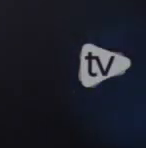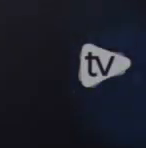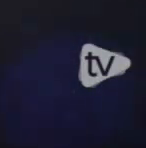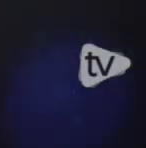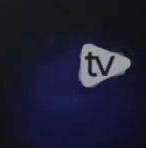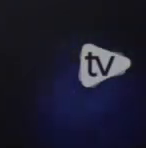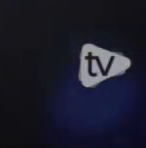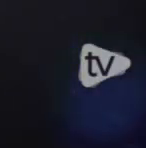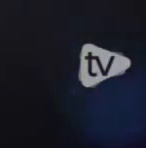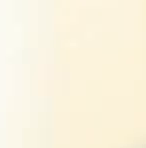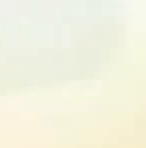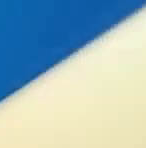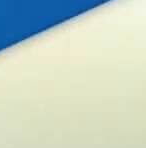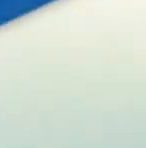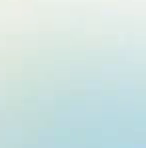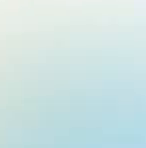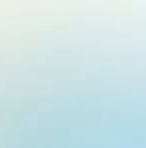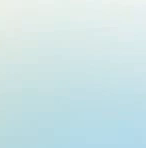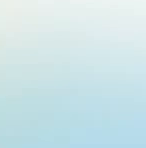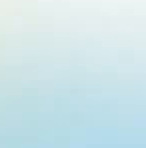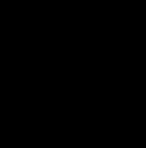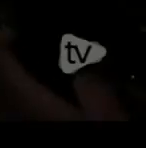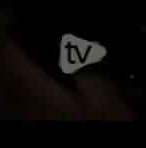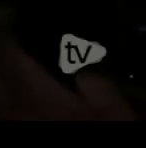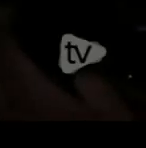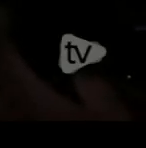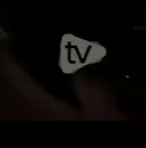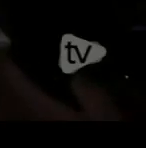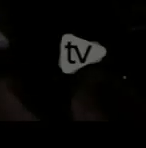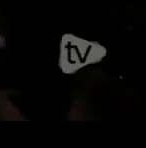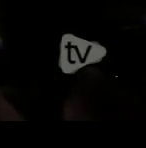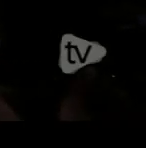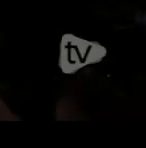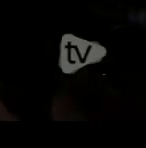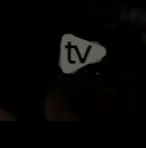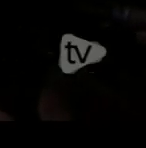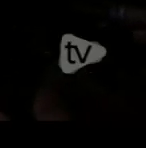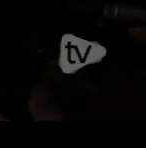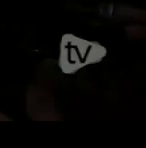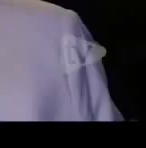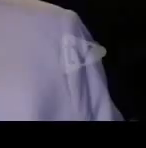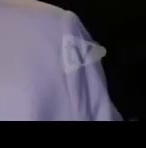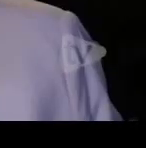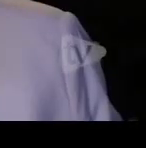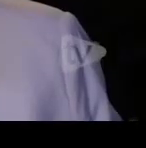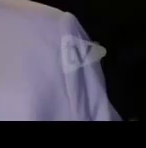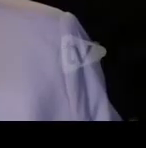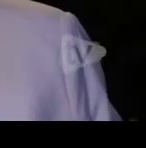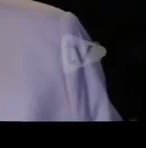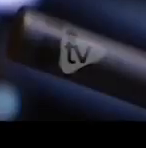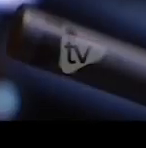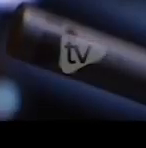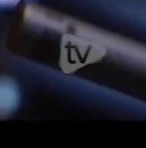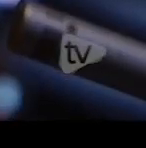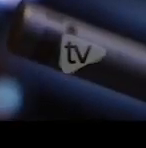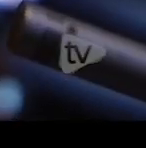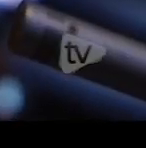del futuro. Pronto, por Ecuador TV. Hola, soy Consuelo Vargas y esta es mi